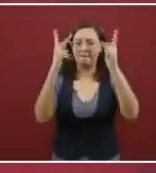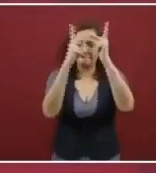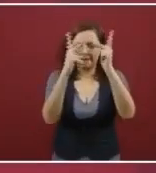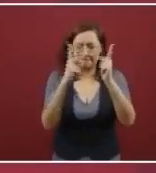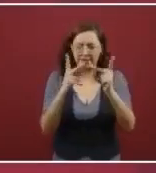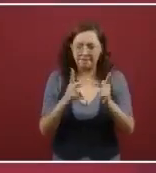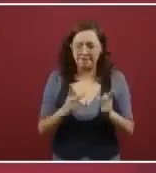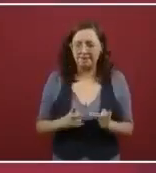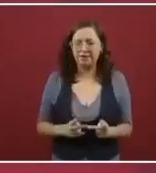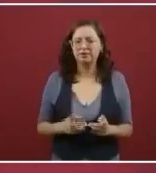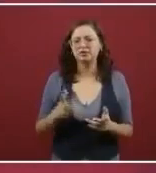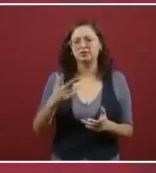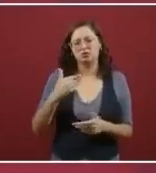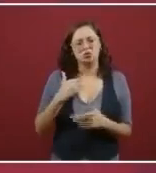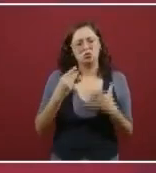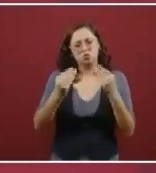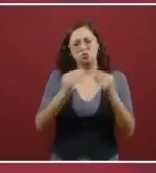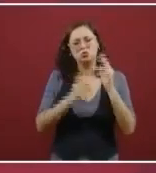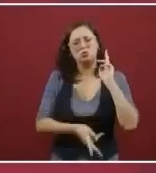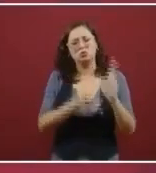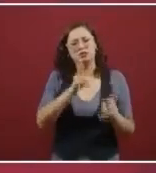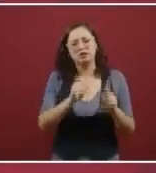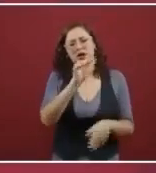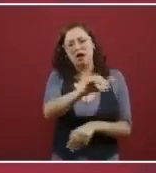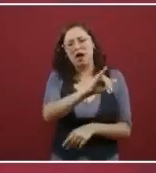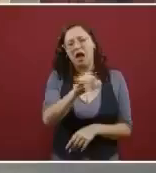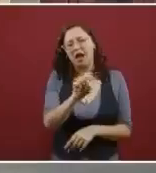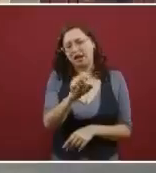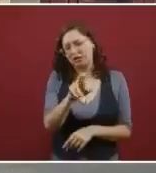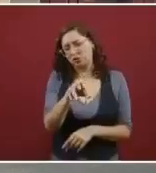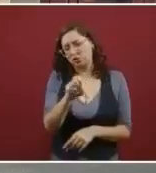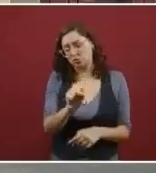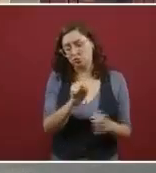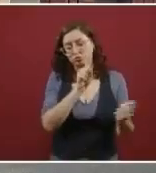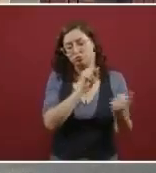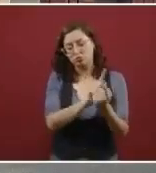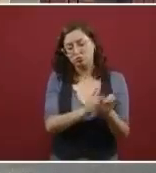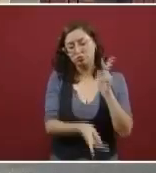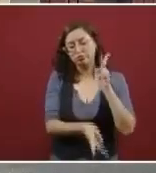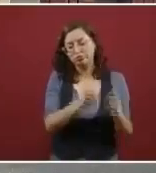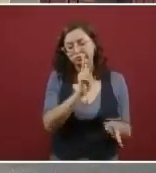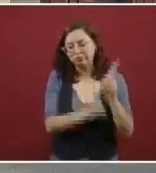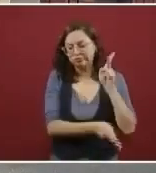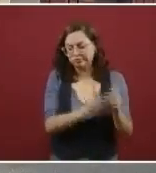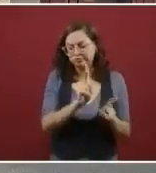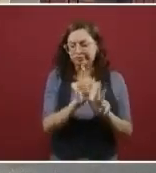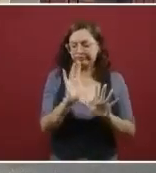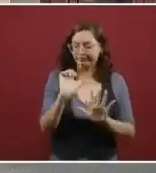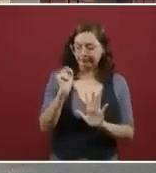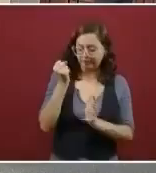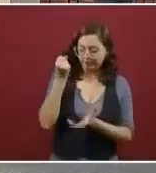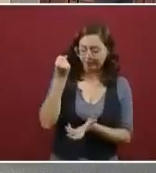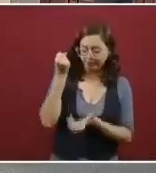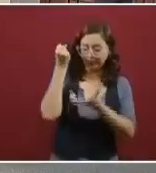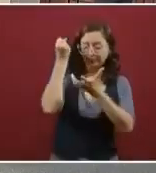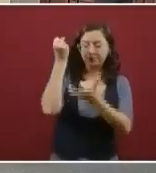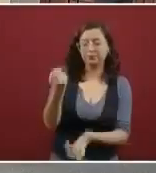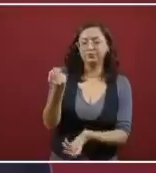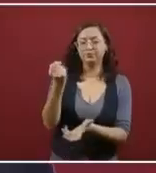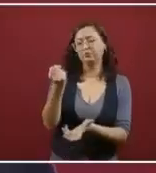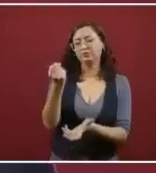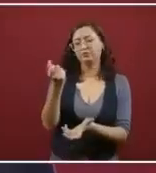he hablado con Jesús y vamos a destinar un recurso